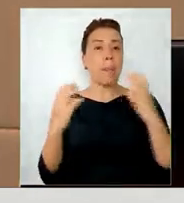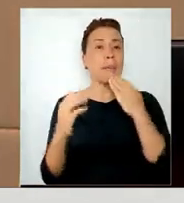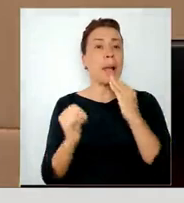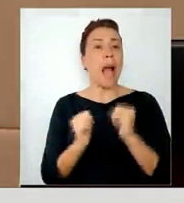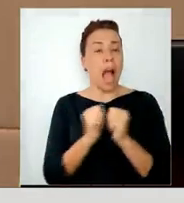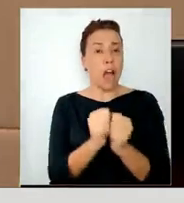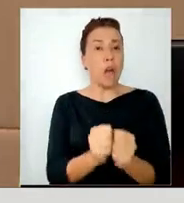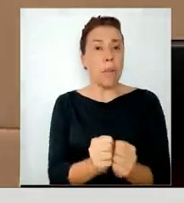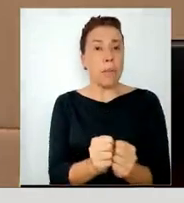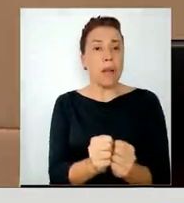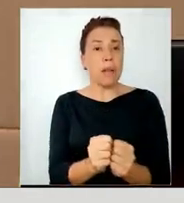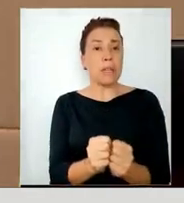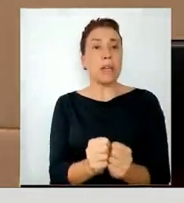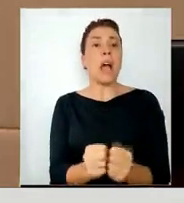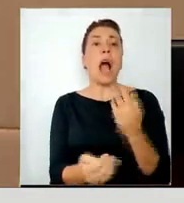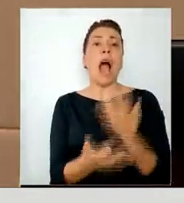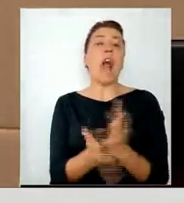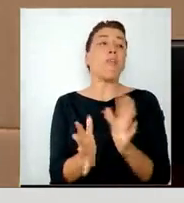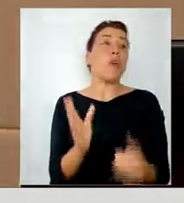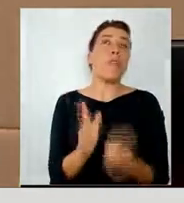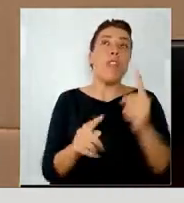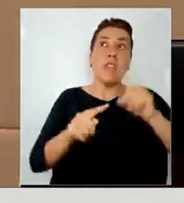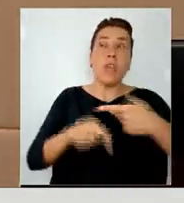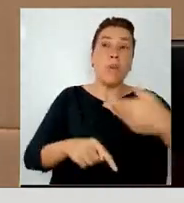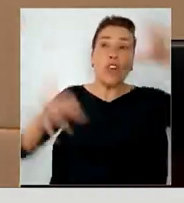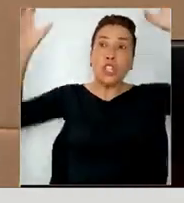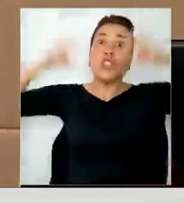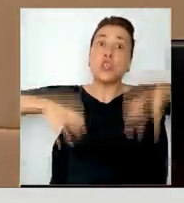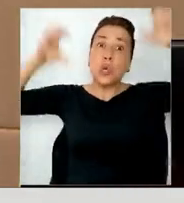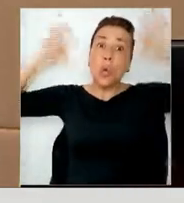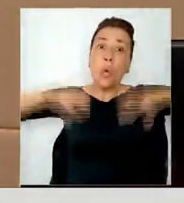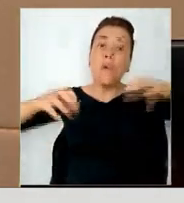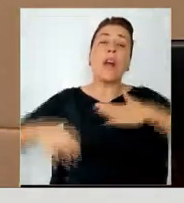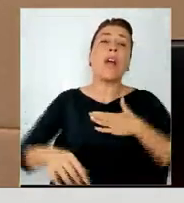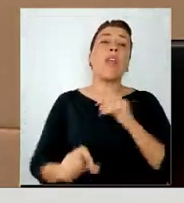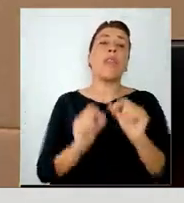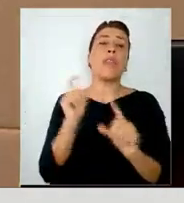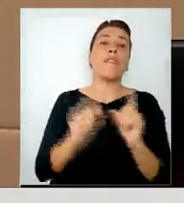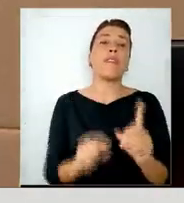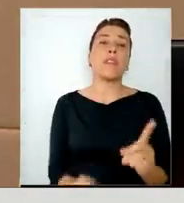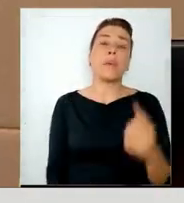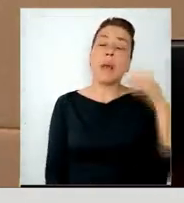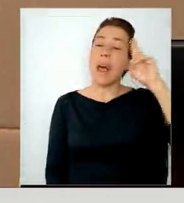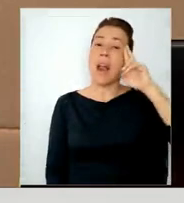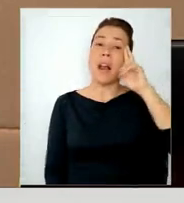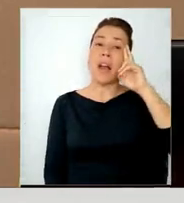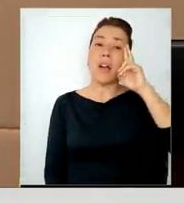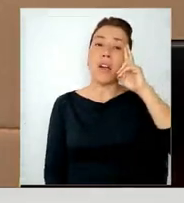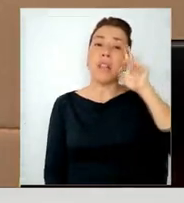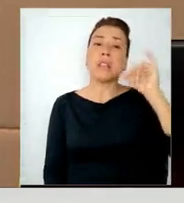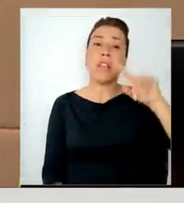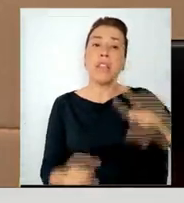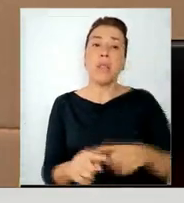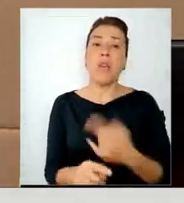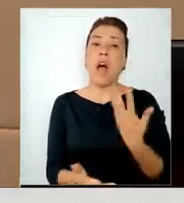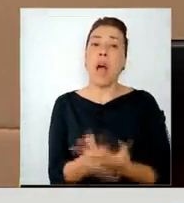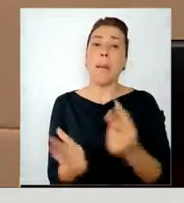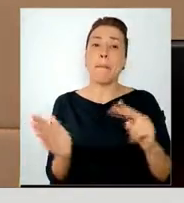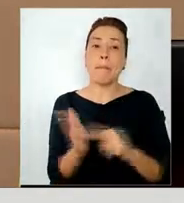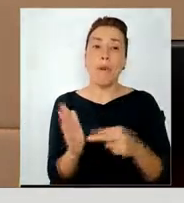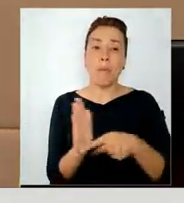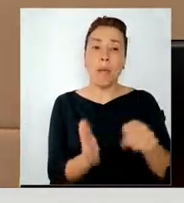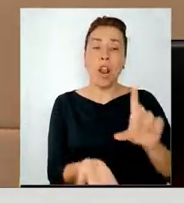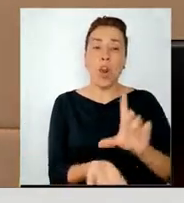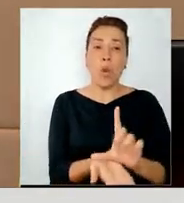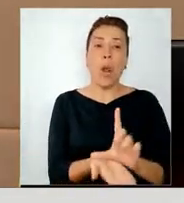posible que tengamos nuevas lluvias y yo he querido Levantar la voz aquí para que nos acordemos si es que nuevamente tenemos problema en esa zona hago responsable